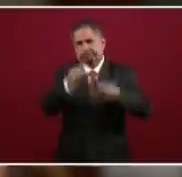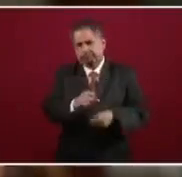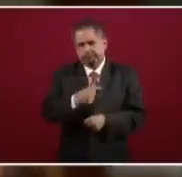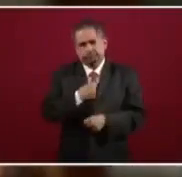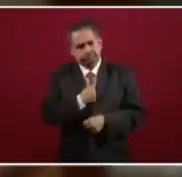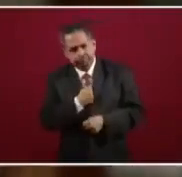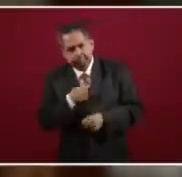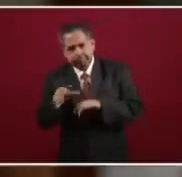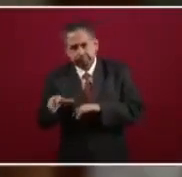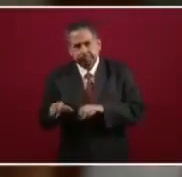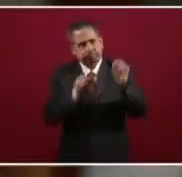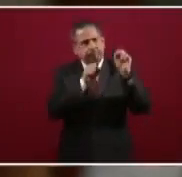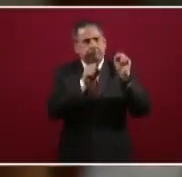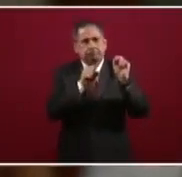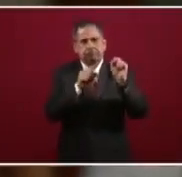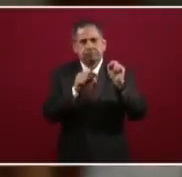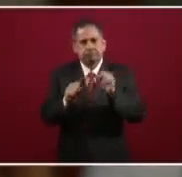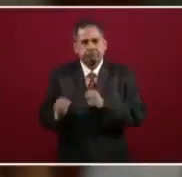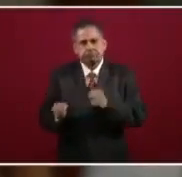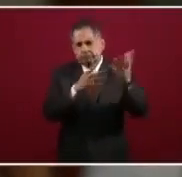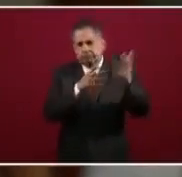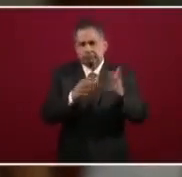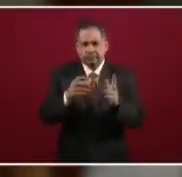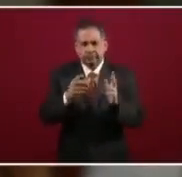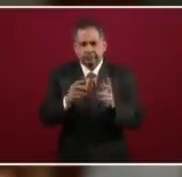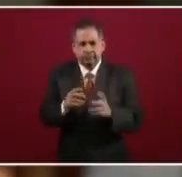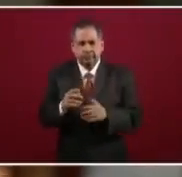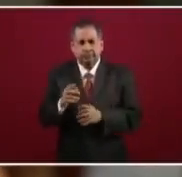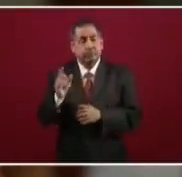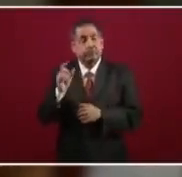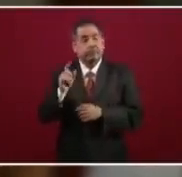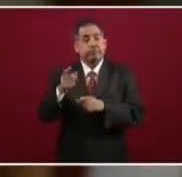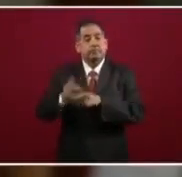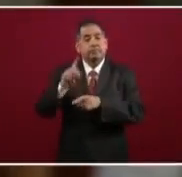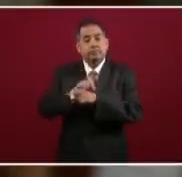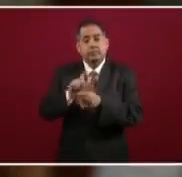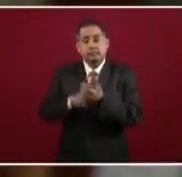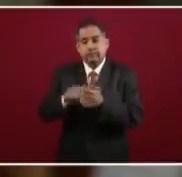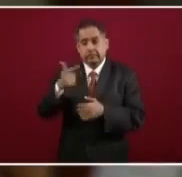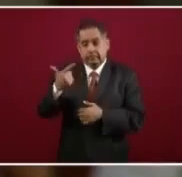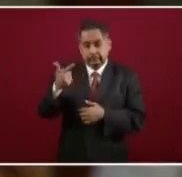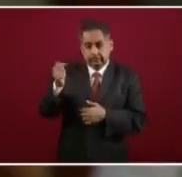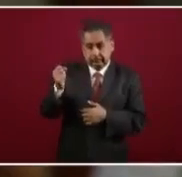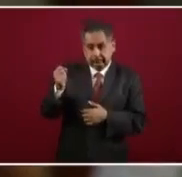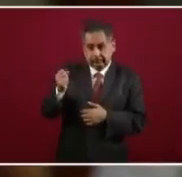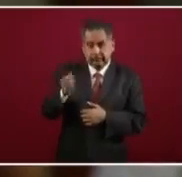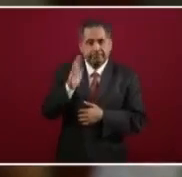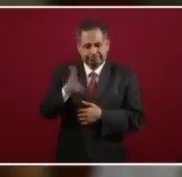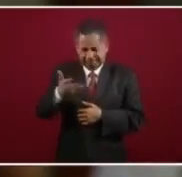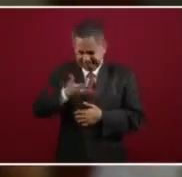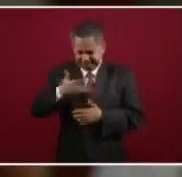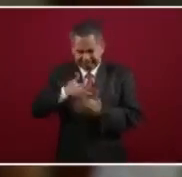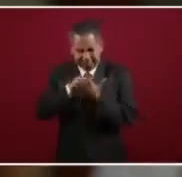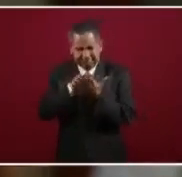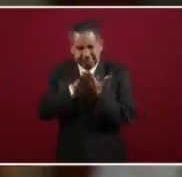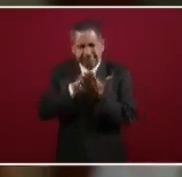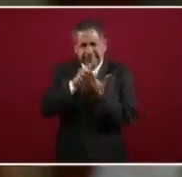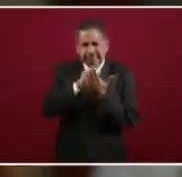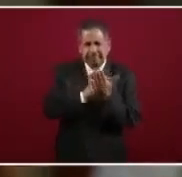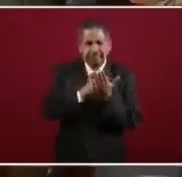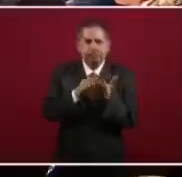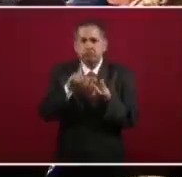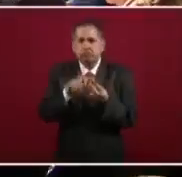extraditar o vídeo cuando desde el 7 de septiembre se tenían los